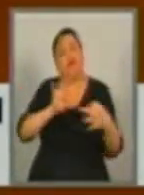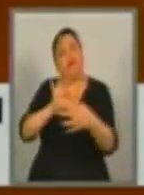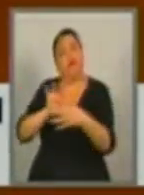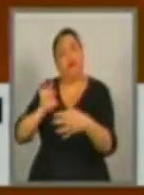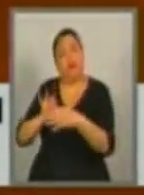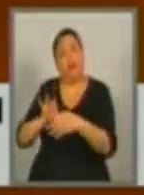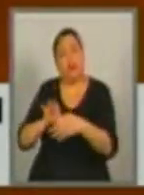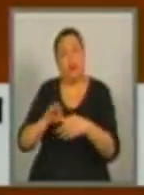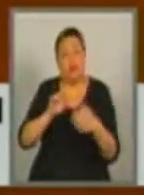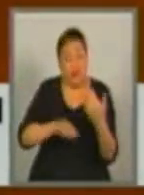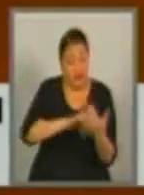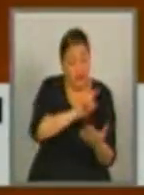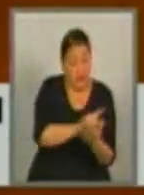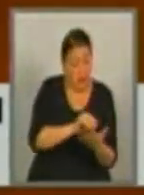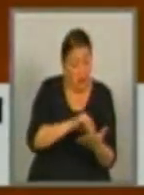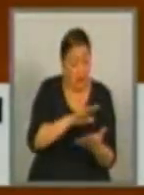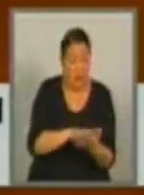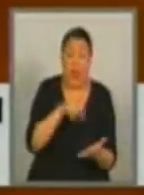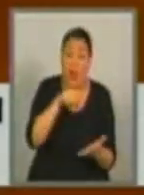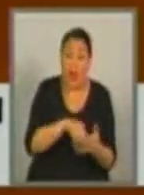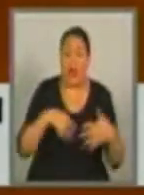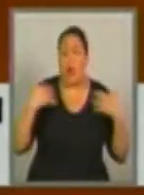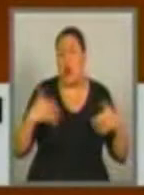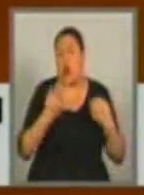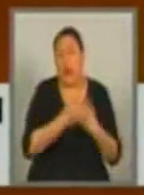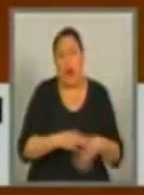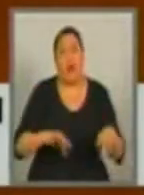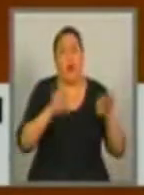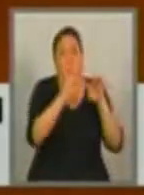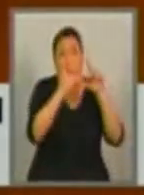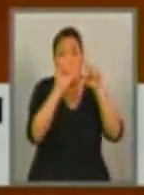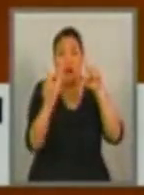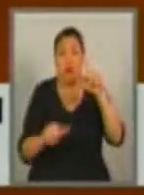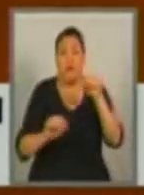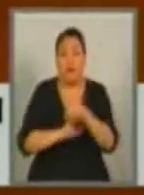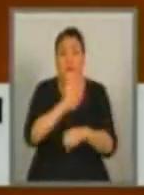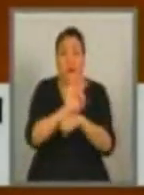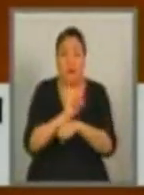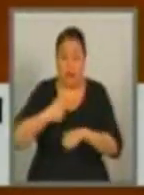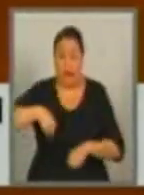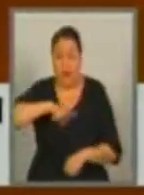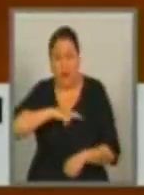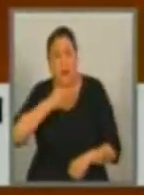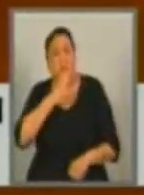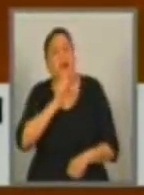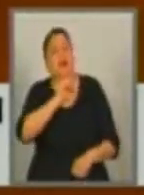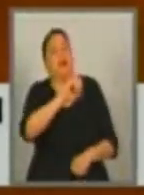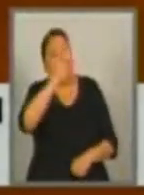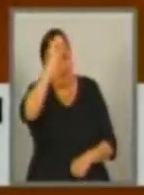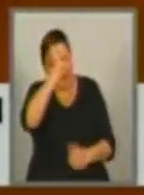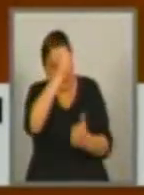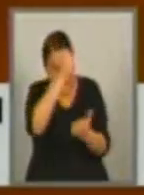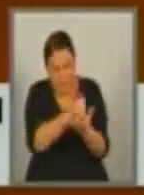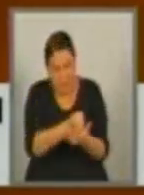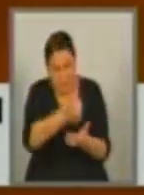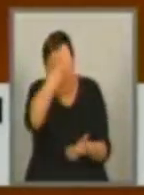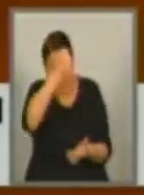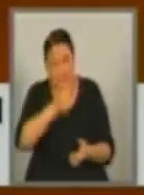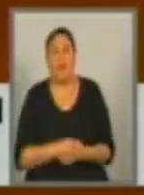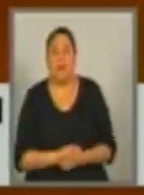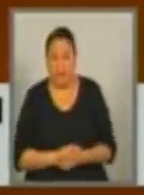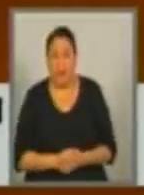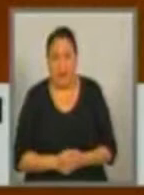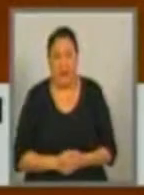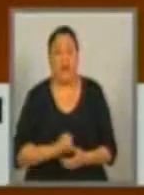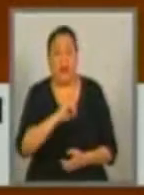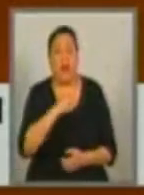los alcances que representa esta ley para la sociedad mexicana, votaremos a favor de su aprobación y